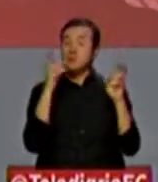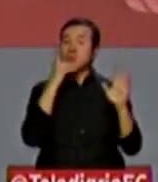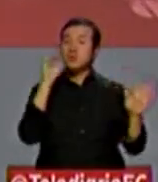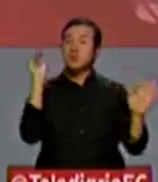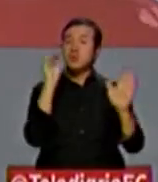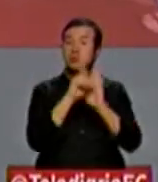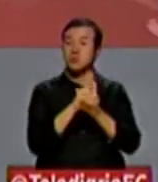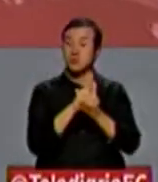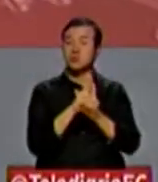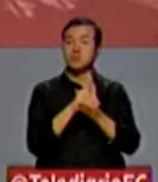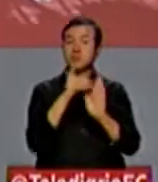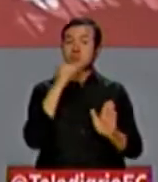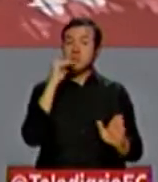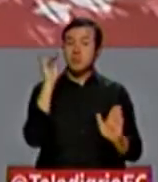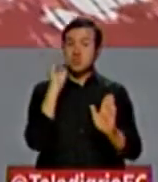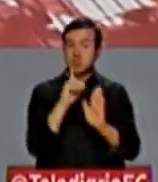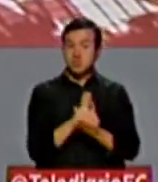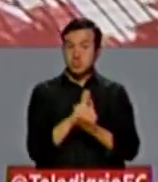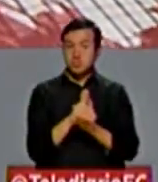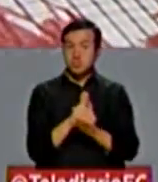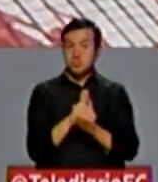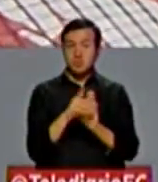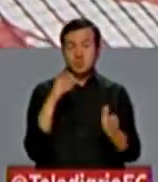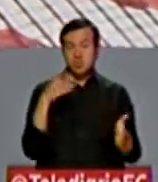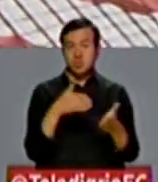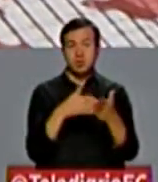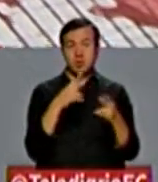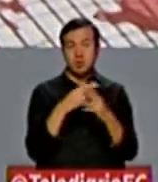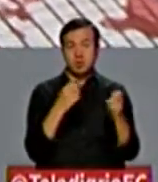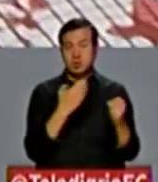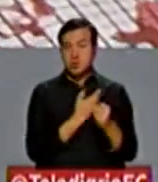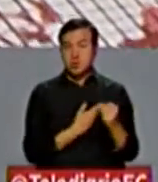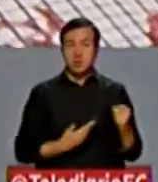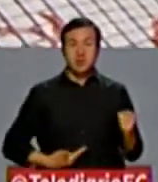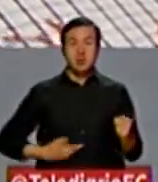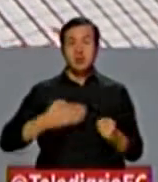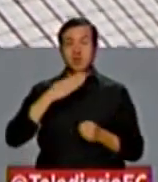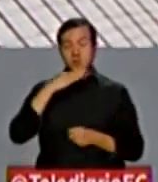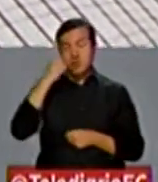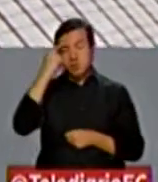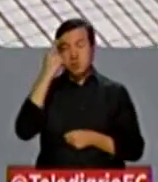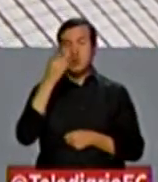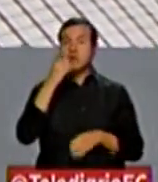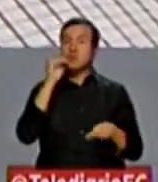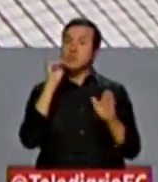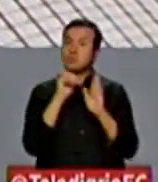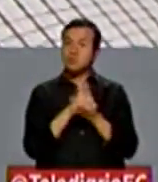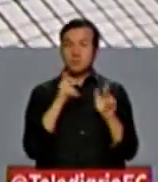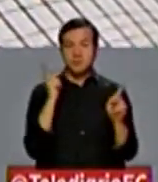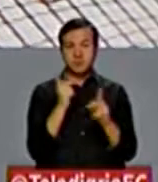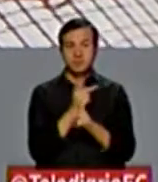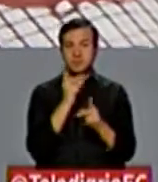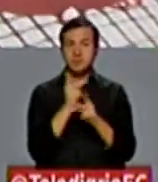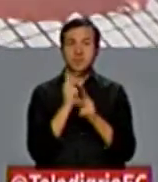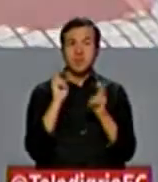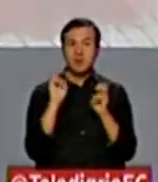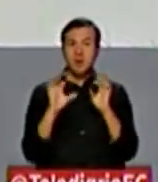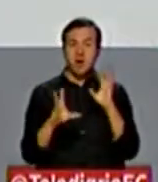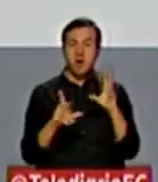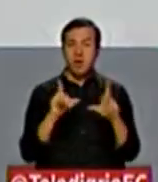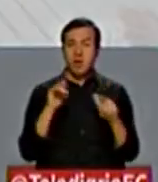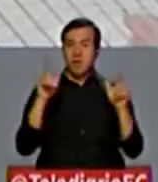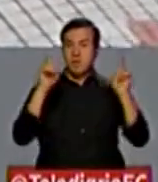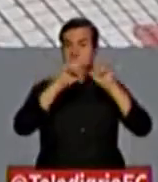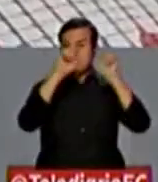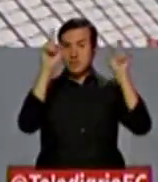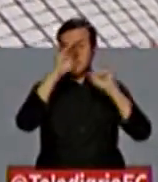denuncia que se realizó en contra del expresidente Rafael Correa, quien acusa de delincuencia organizada por la trama de corrupción de